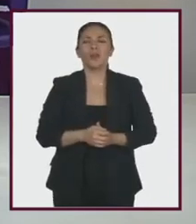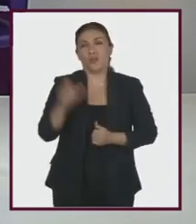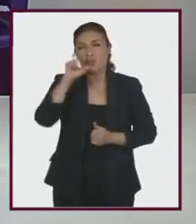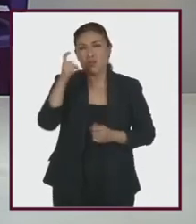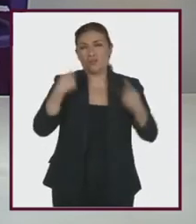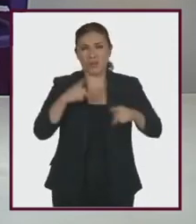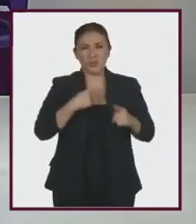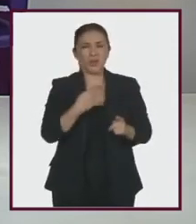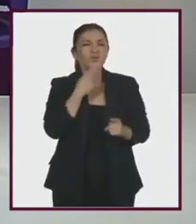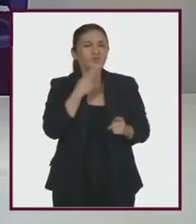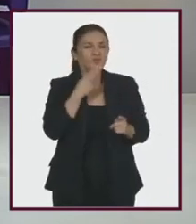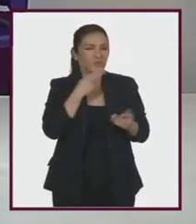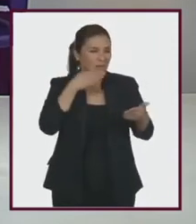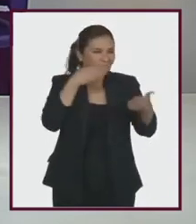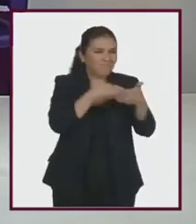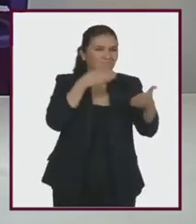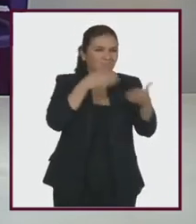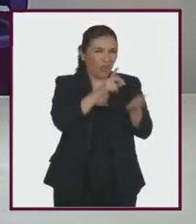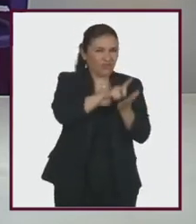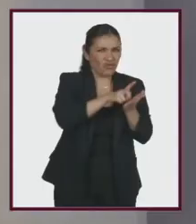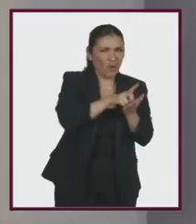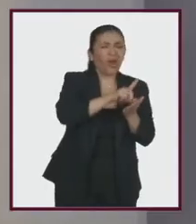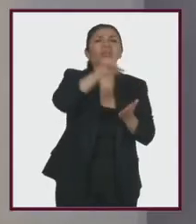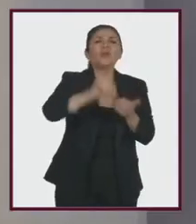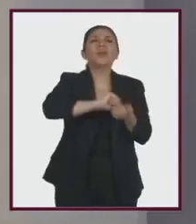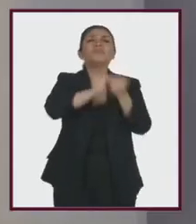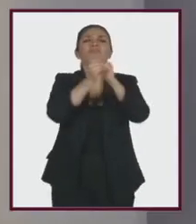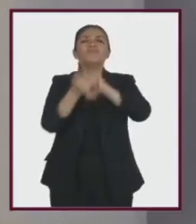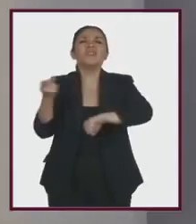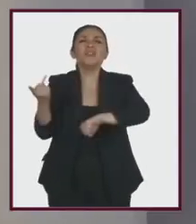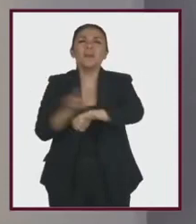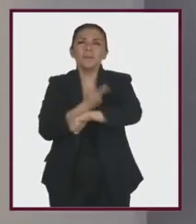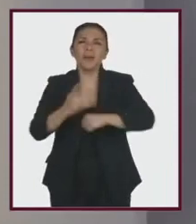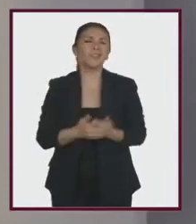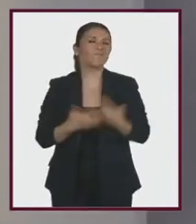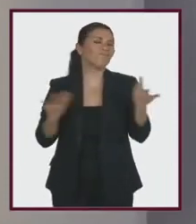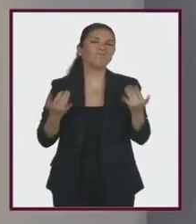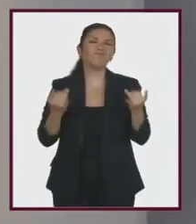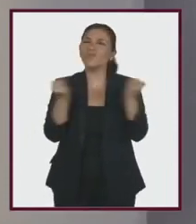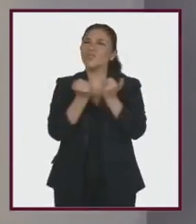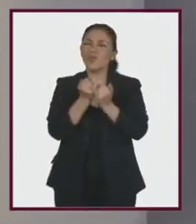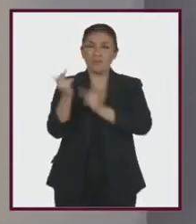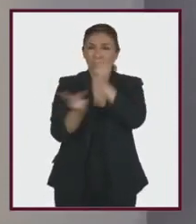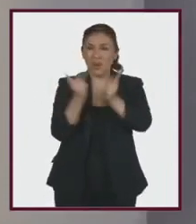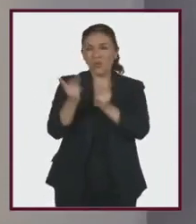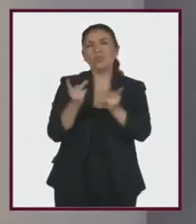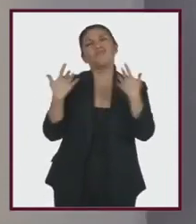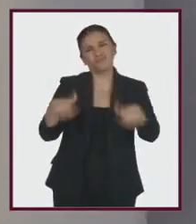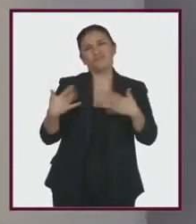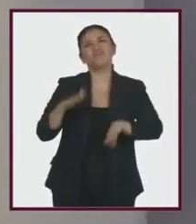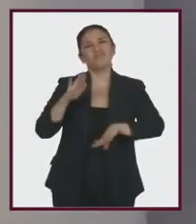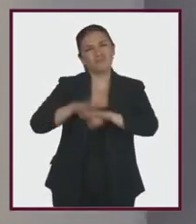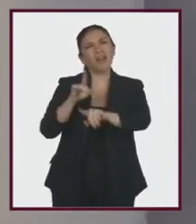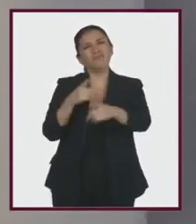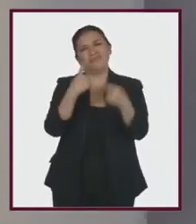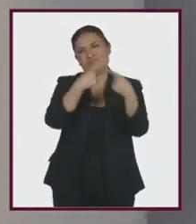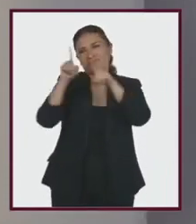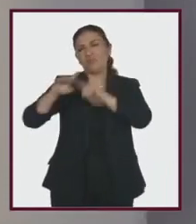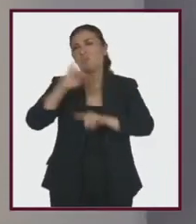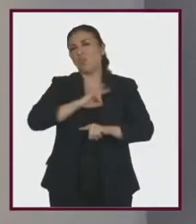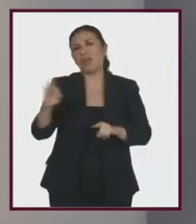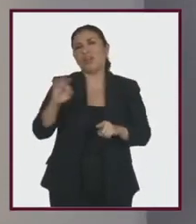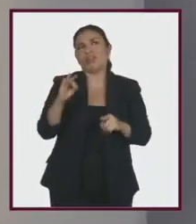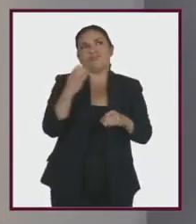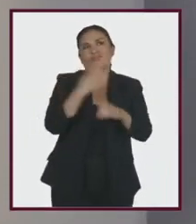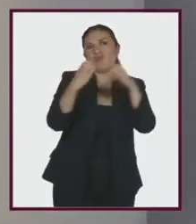las drogas? Uy, lo mismo, ¿no? Pueden tener diferentes, es una pregunta muy amplia, pueden tener diferentes circunstancias o